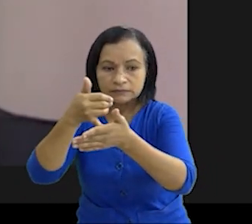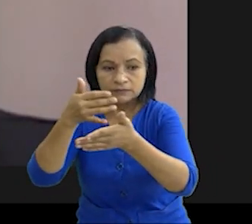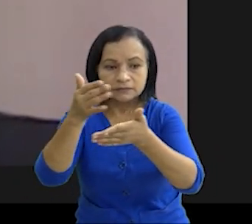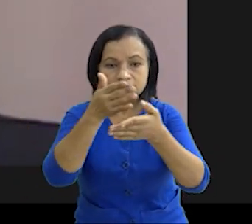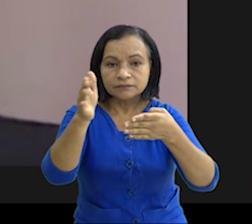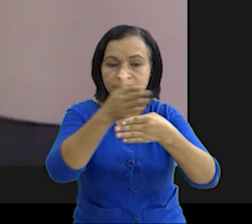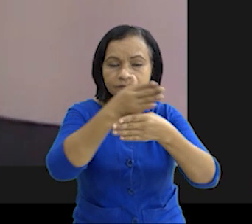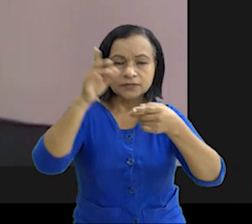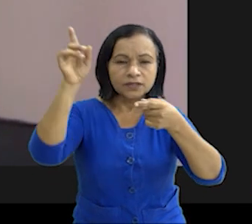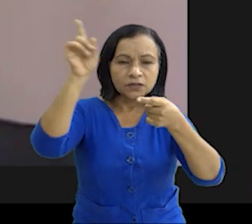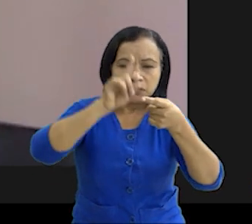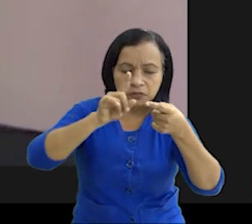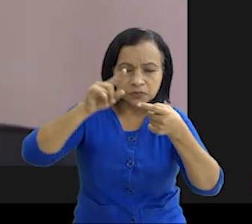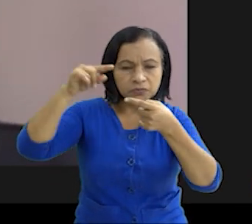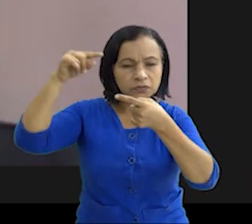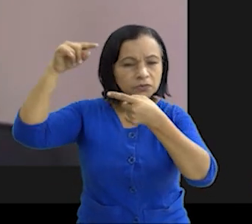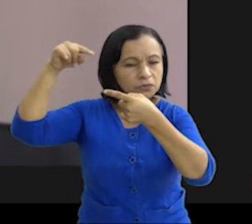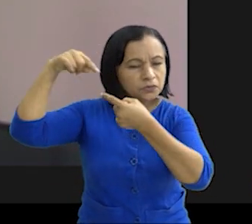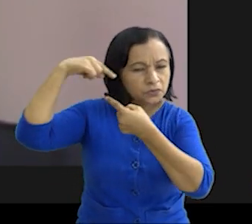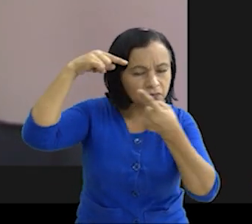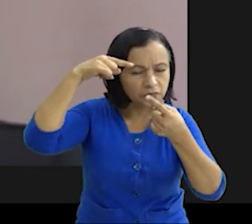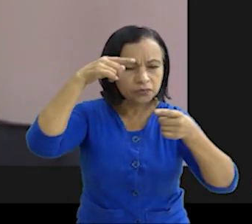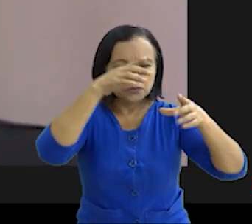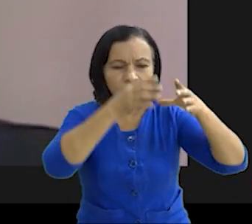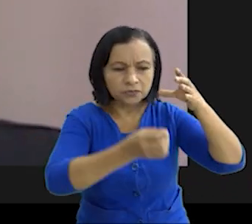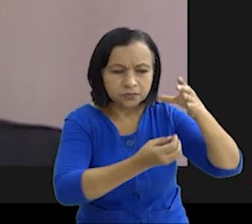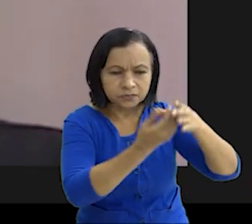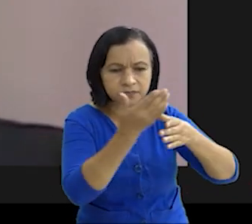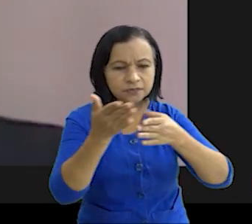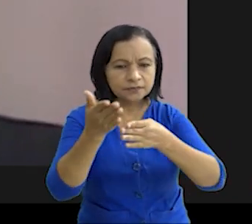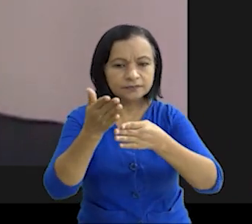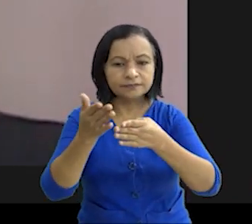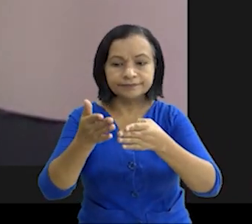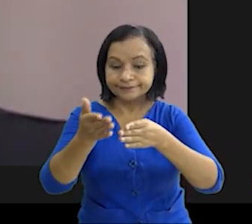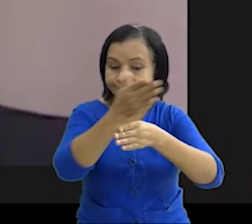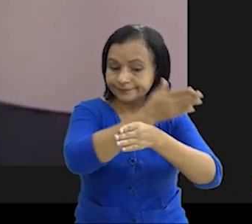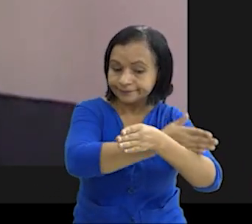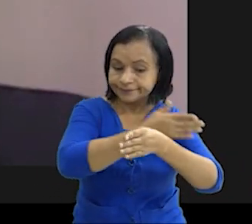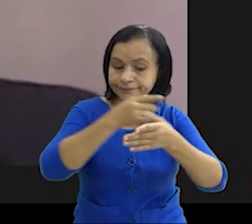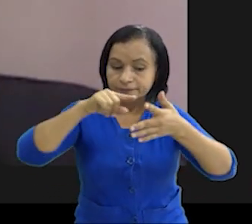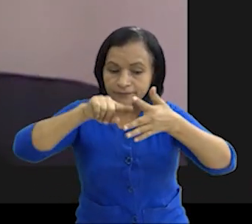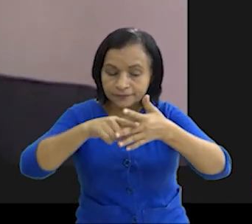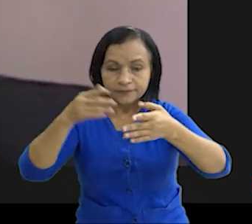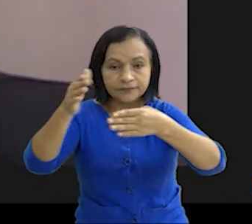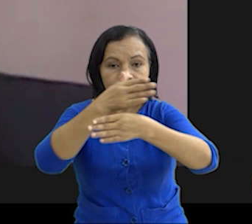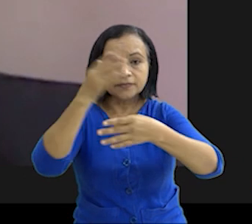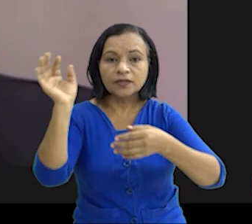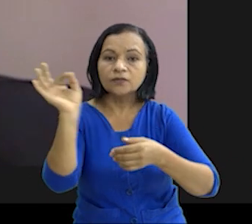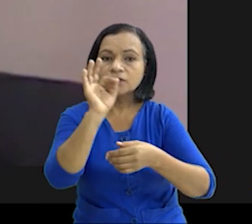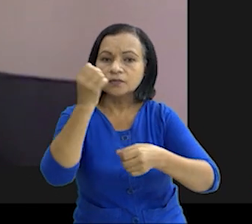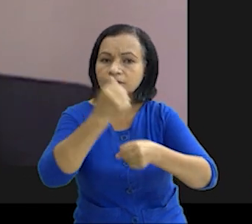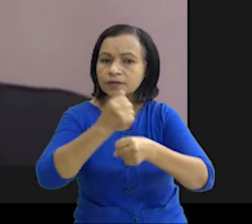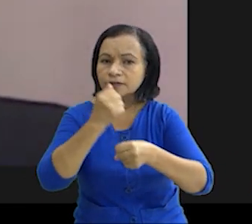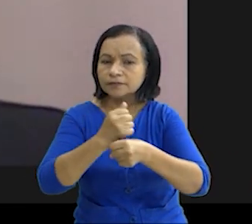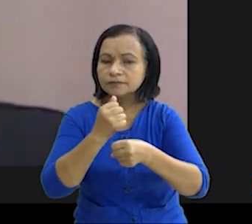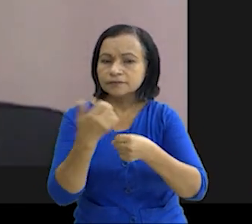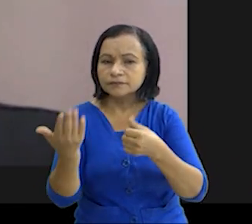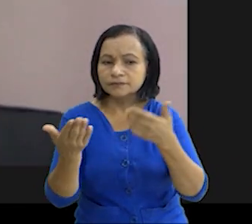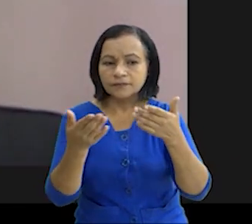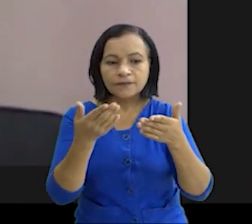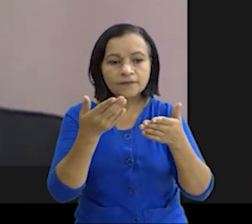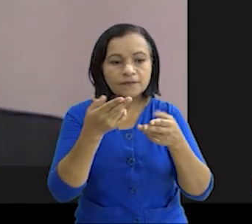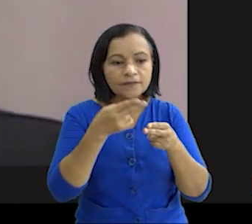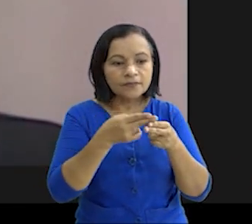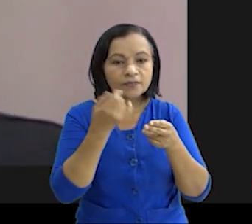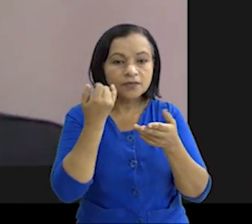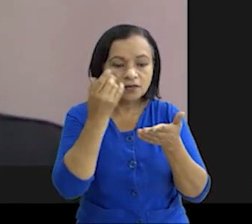diferentes amenazas de nuestro territorio, y desde algunos años atrás hemos iniciado a través de diferentes metodologías el